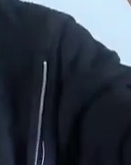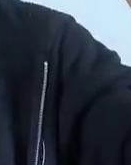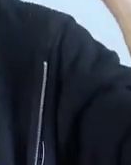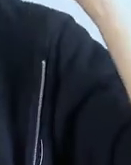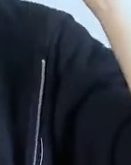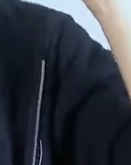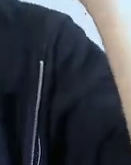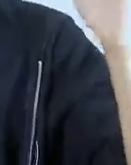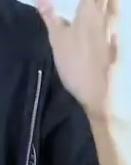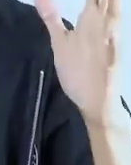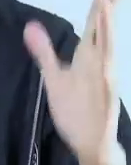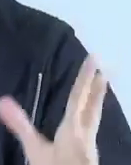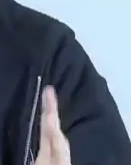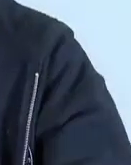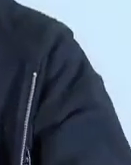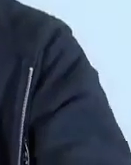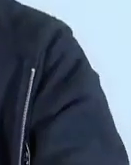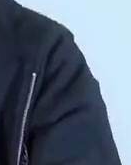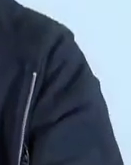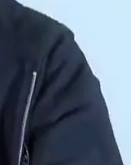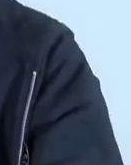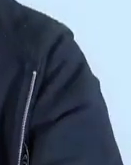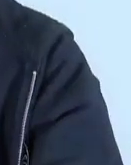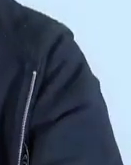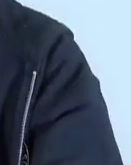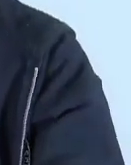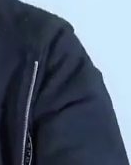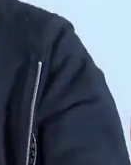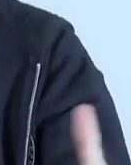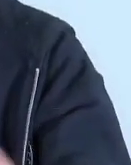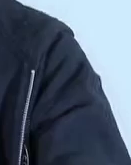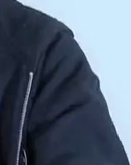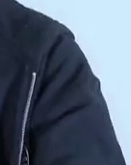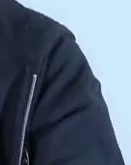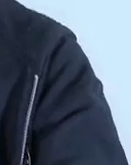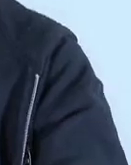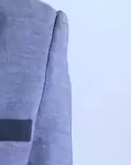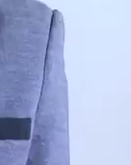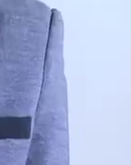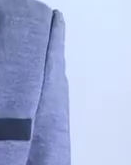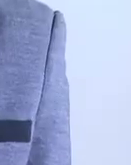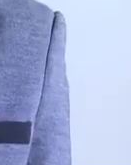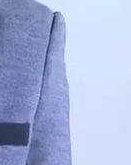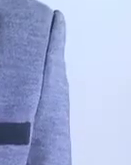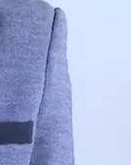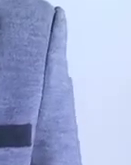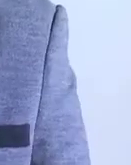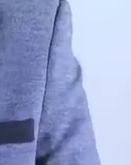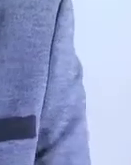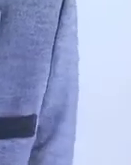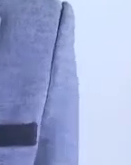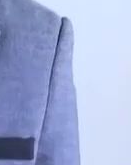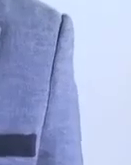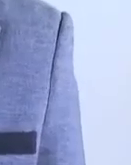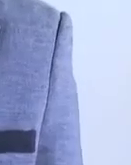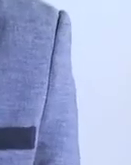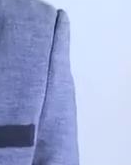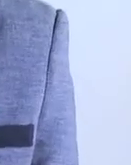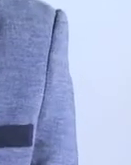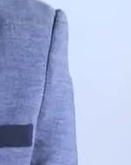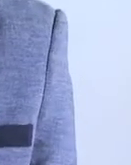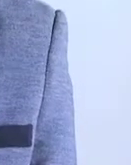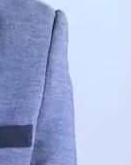mente para todo este mundo de la animación y que sinceramente nos encanta. El programa de animación digital para